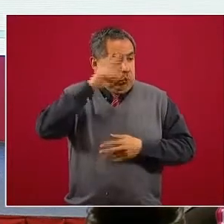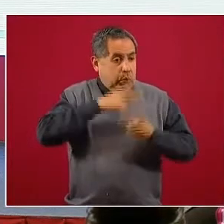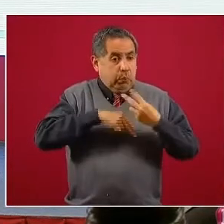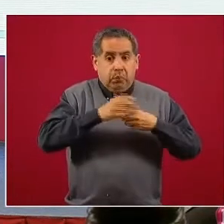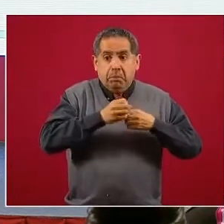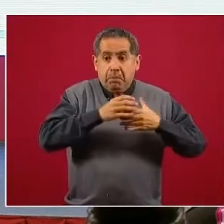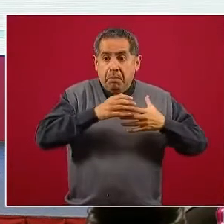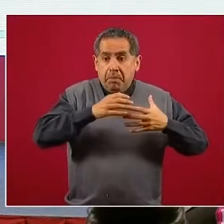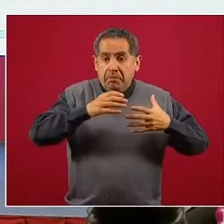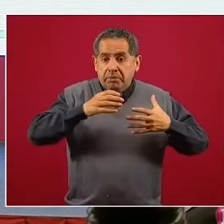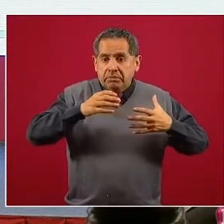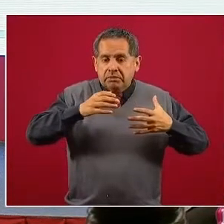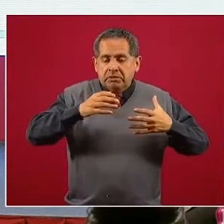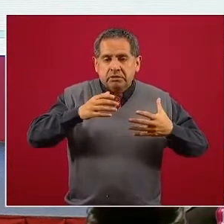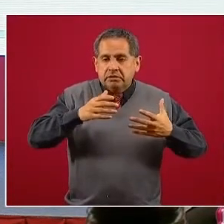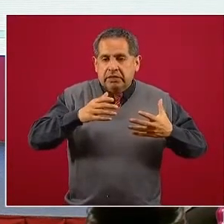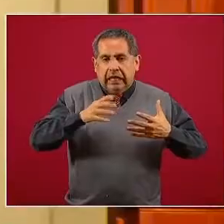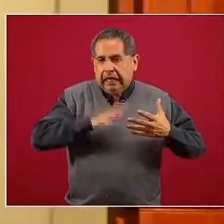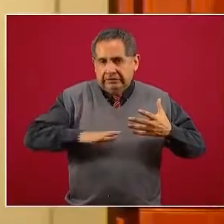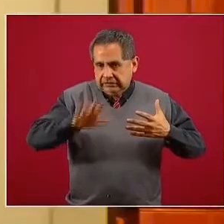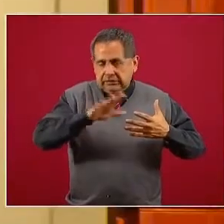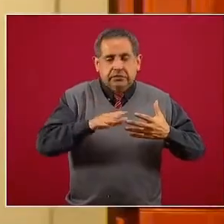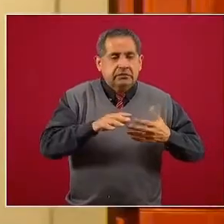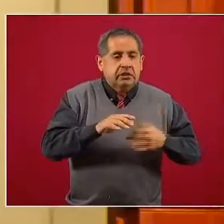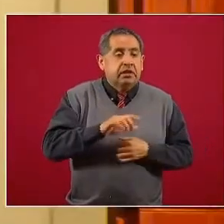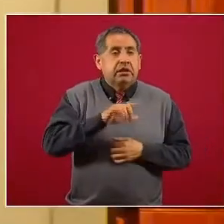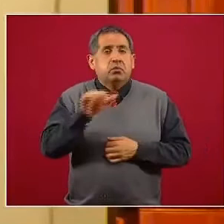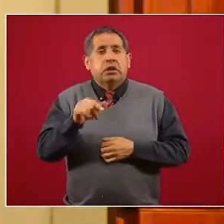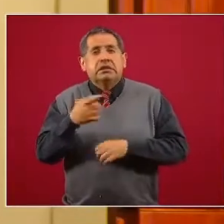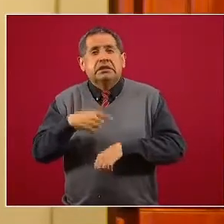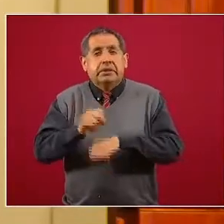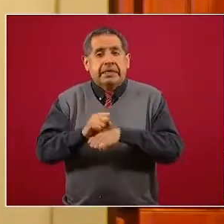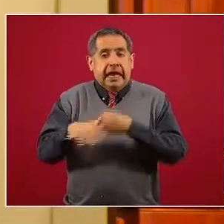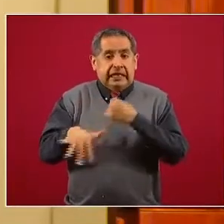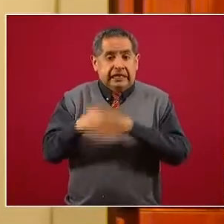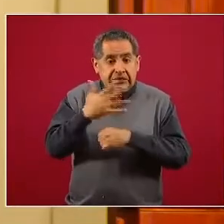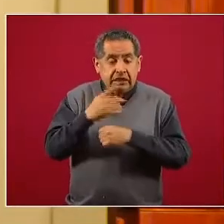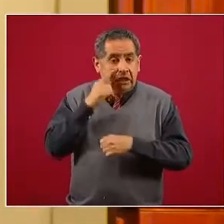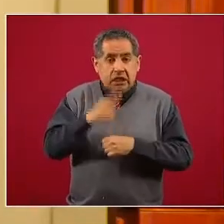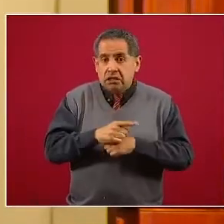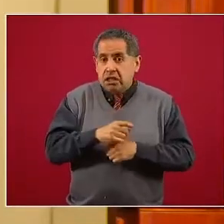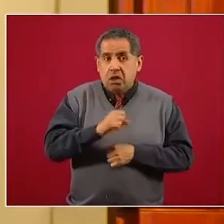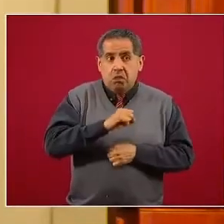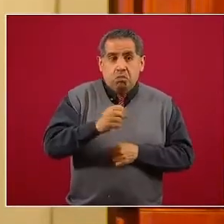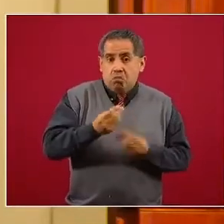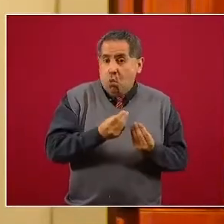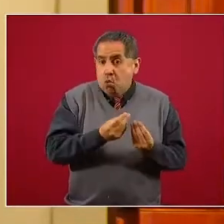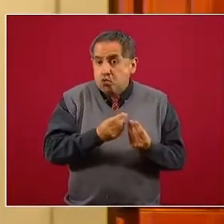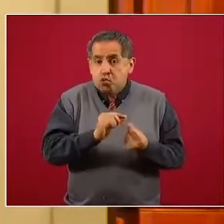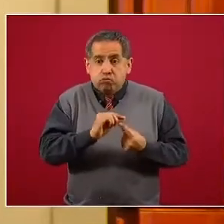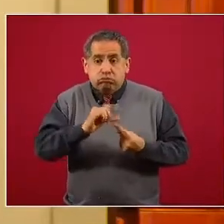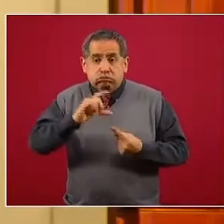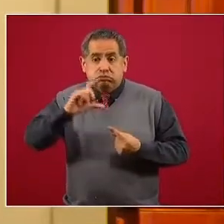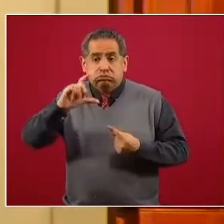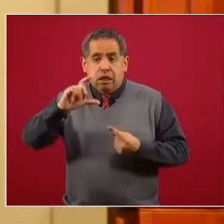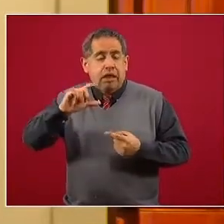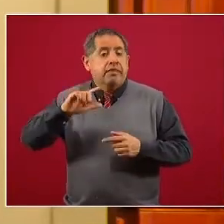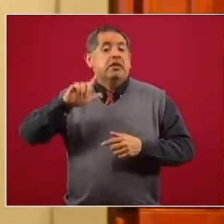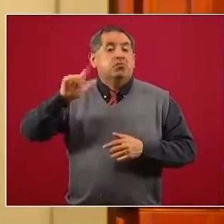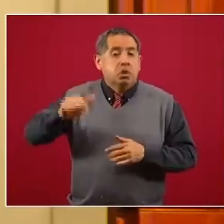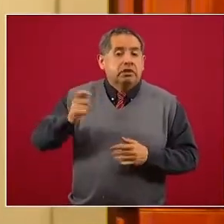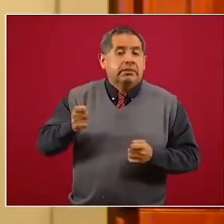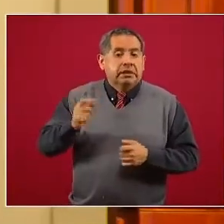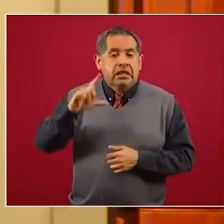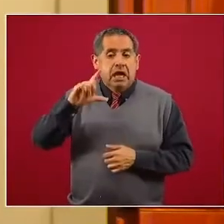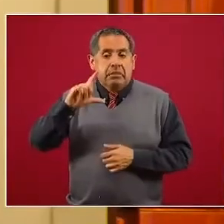fueron presentando en todo el país. Ya desde la semana 15 tenía una aceleración importante que luego disminuye,